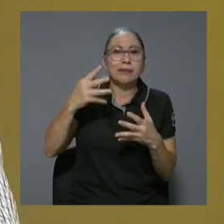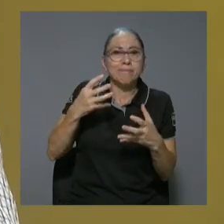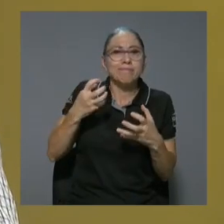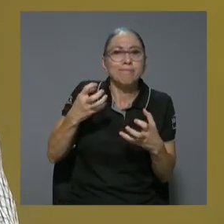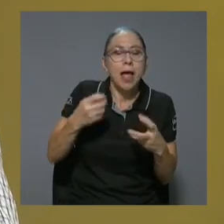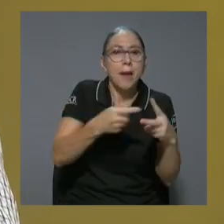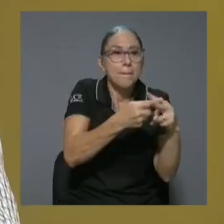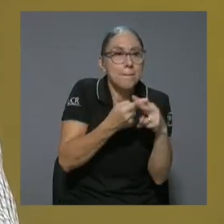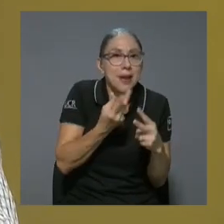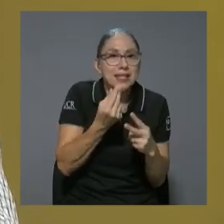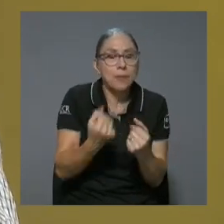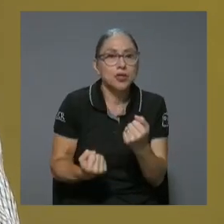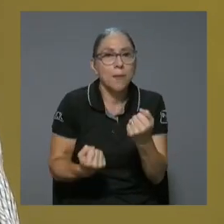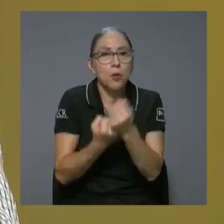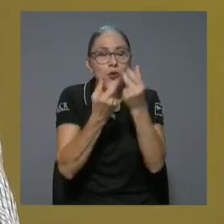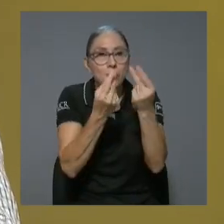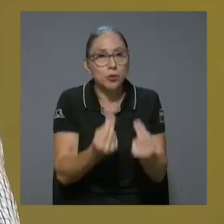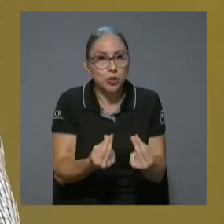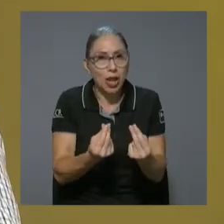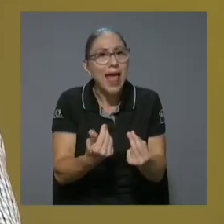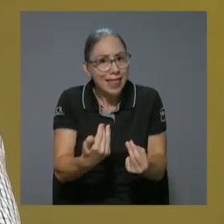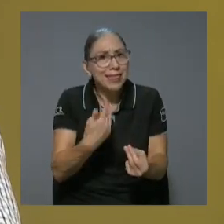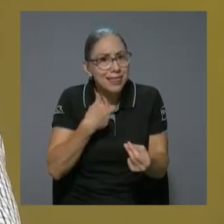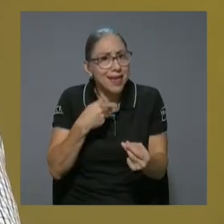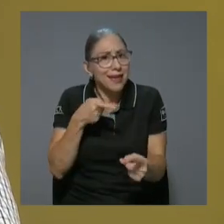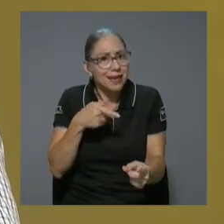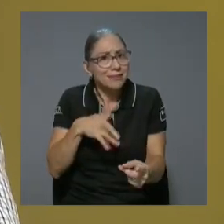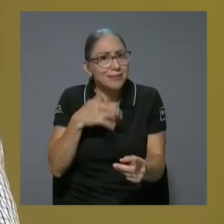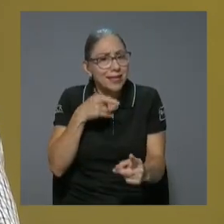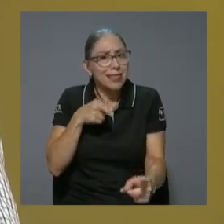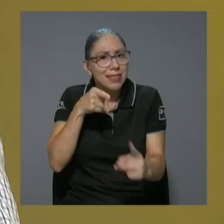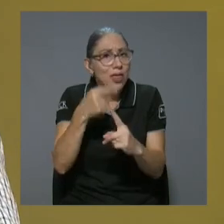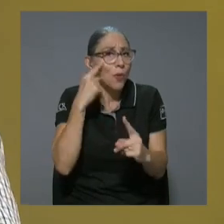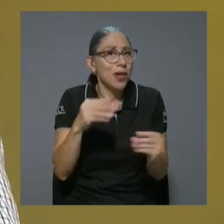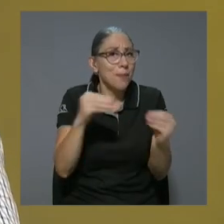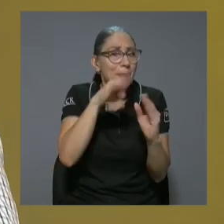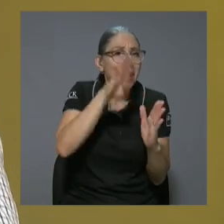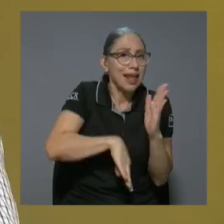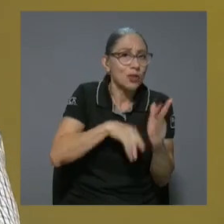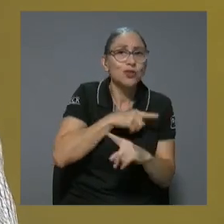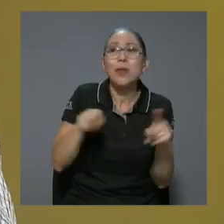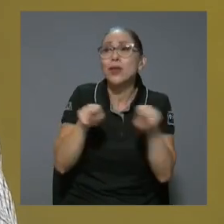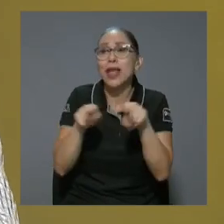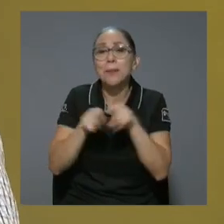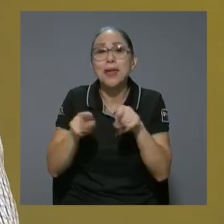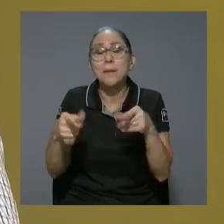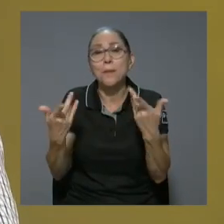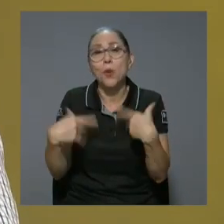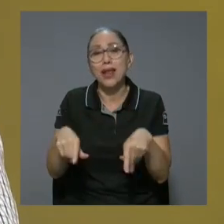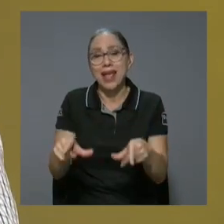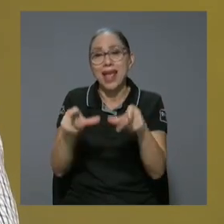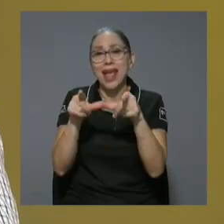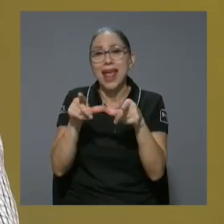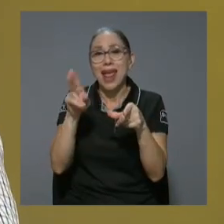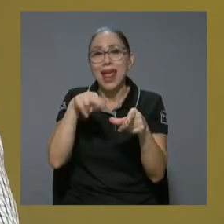préstamos de apoyo presupuestario que tienen sentido porque son más baratos, pero además por las emisiones de eurobonos o bonos globales,